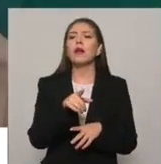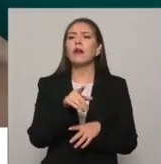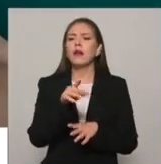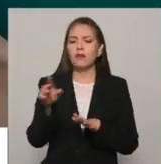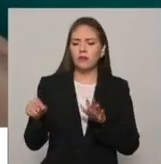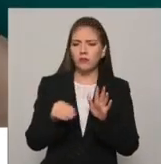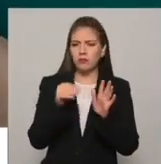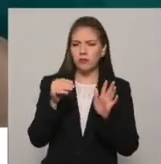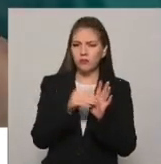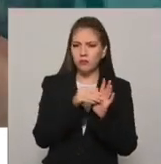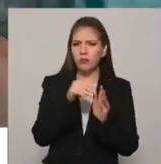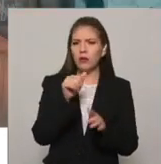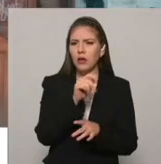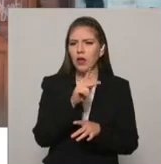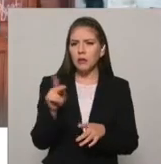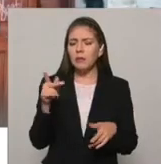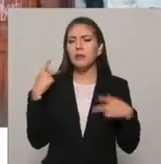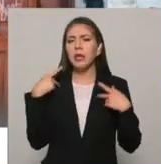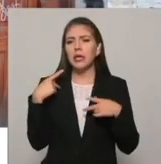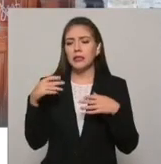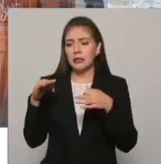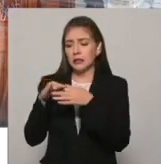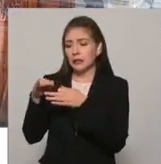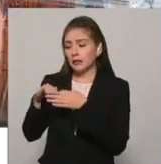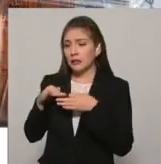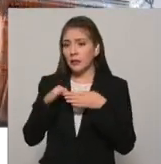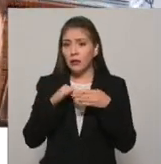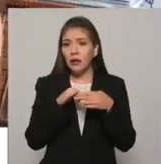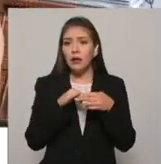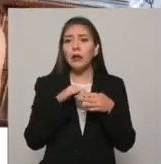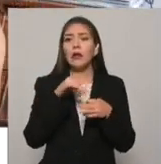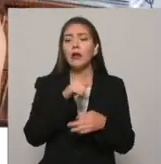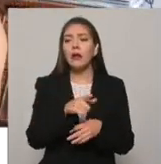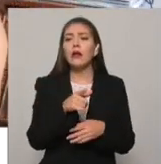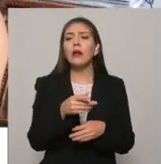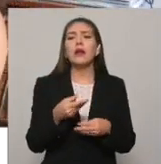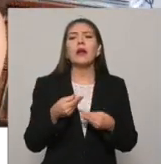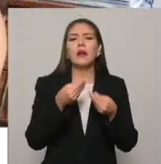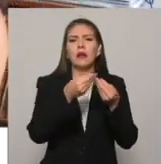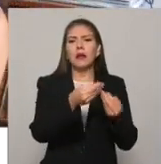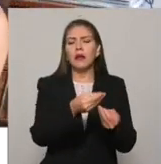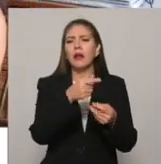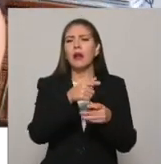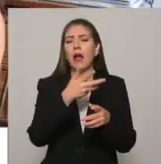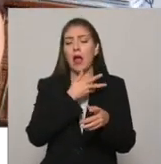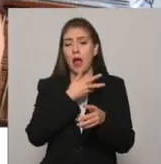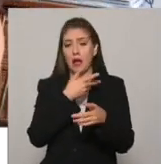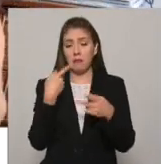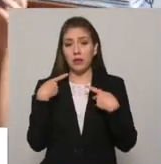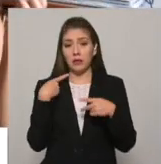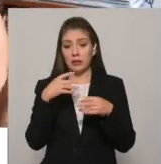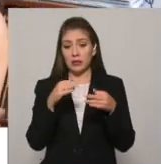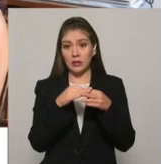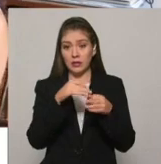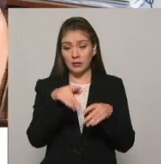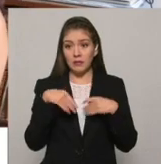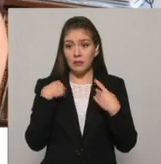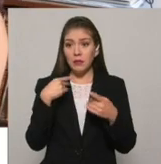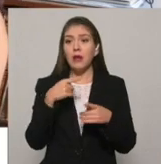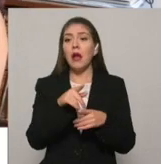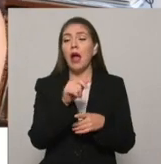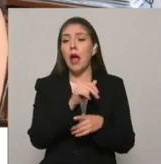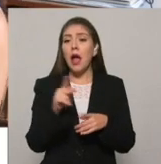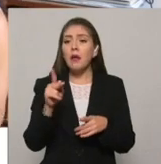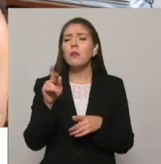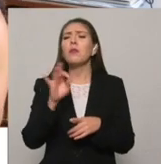disponible con la gente cerca de ti. De esta manera, la gente cerca de ti que tienes la app puede enviarte un mensaje y venir a recoger